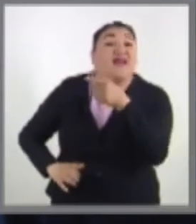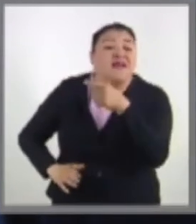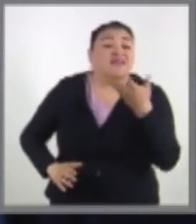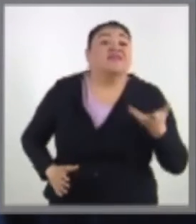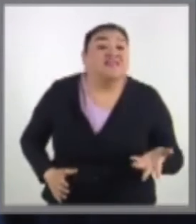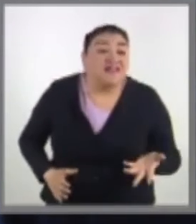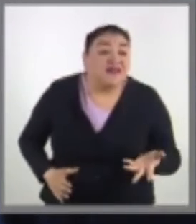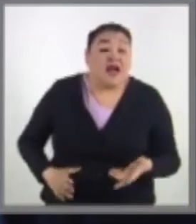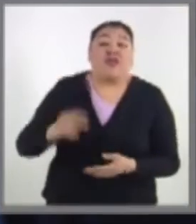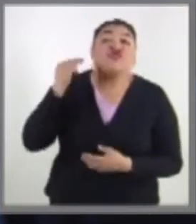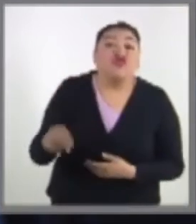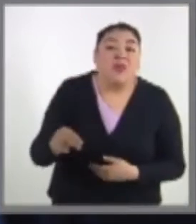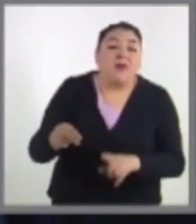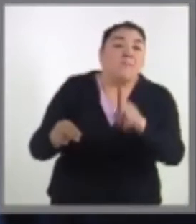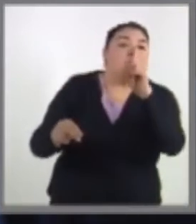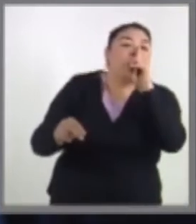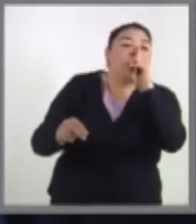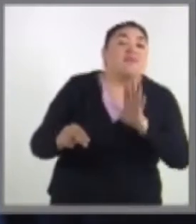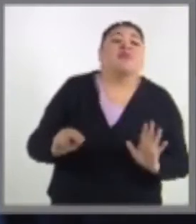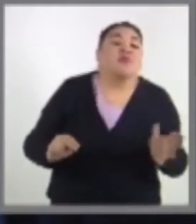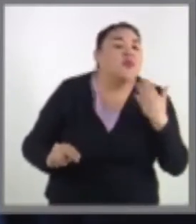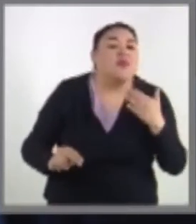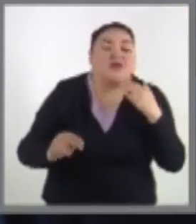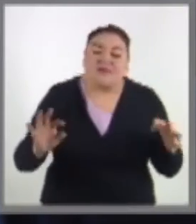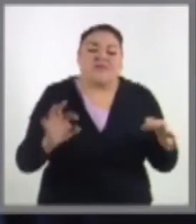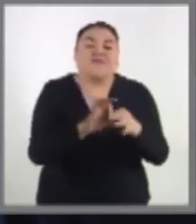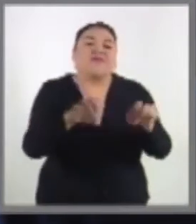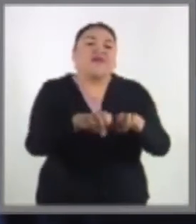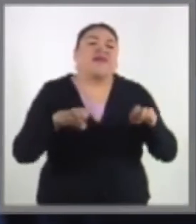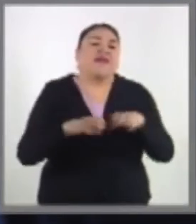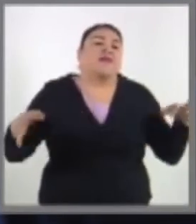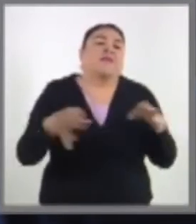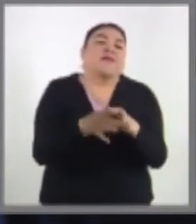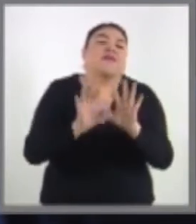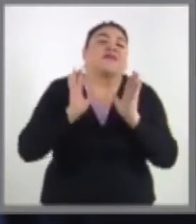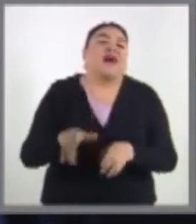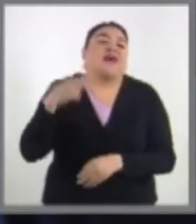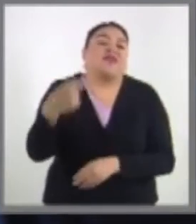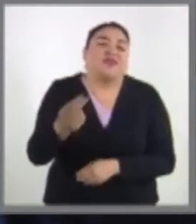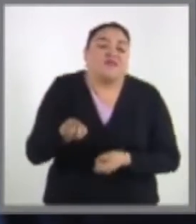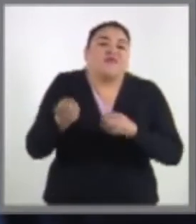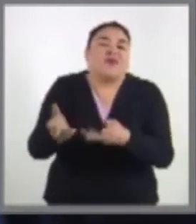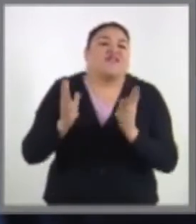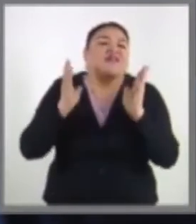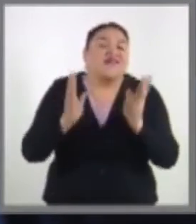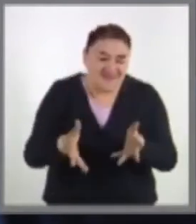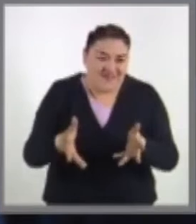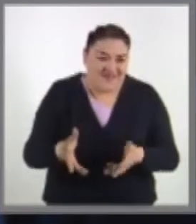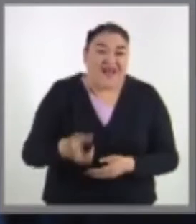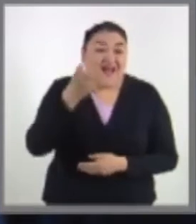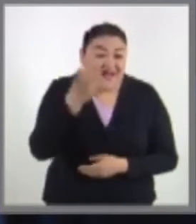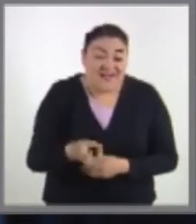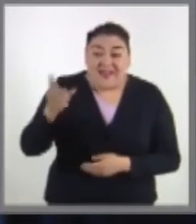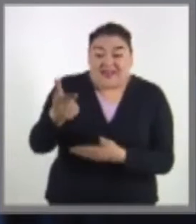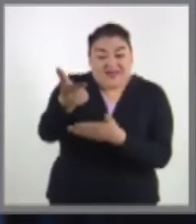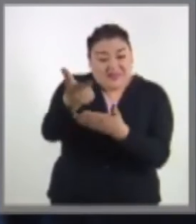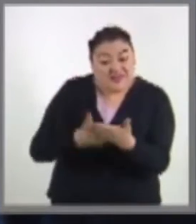decirle innombrable al innombrable, porque hoy forma parte de su equipo, ya le pusieron nombre. Ese que tiene en su